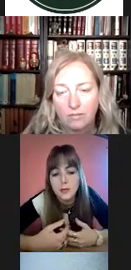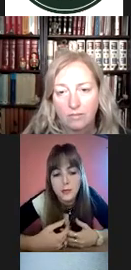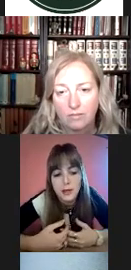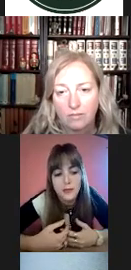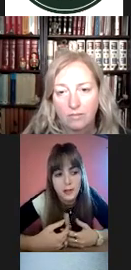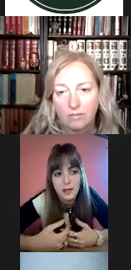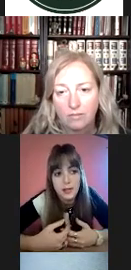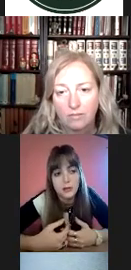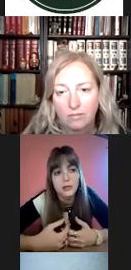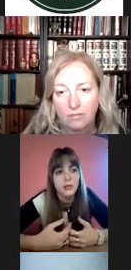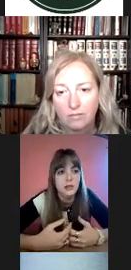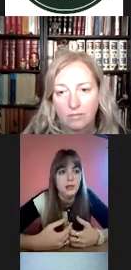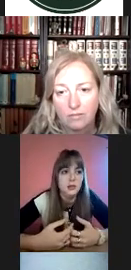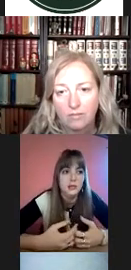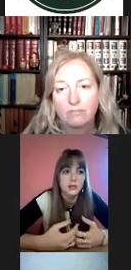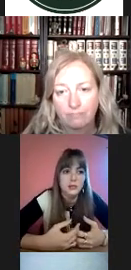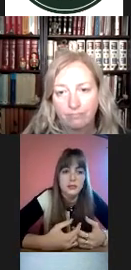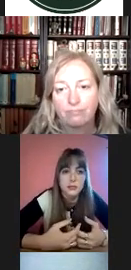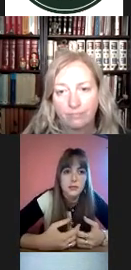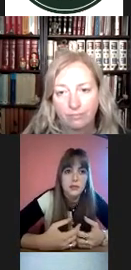que tenemos para frenar esto y que